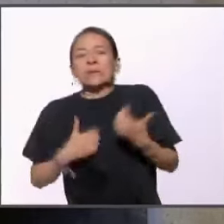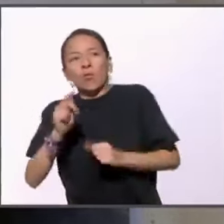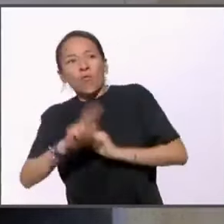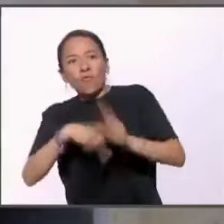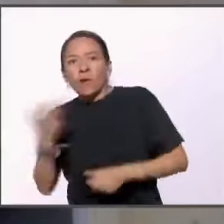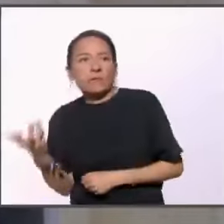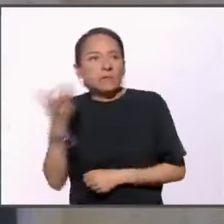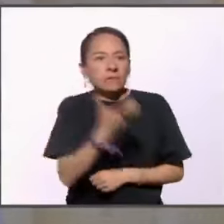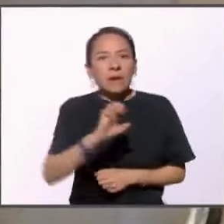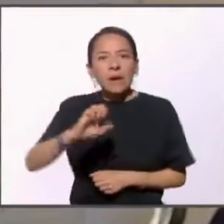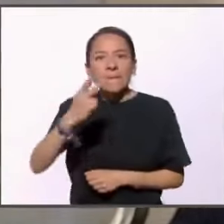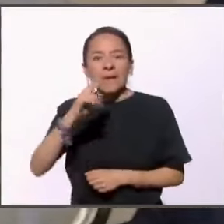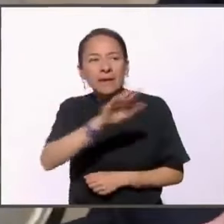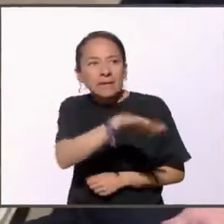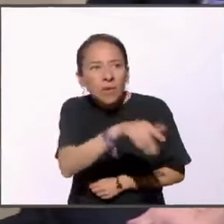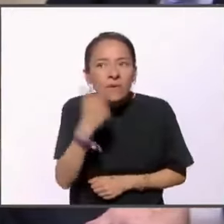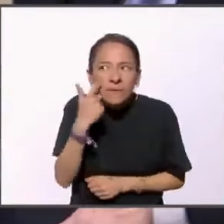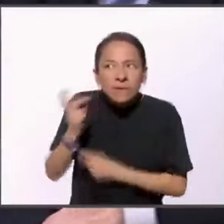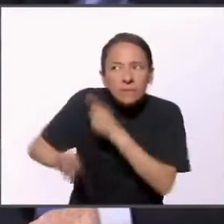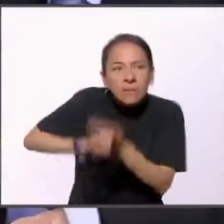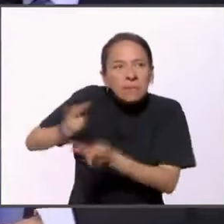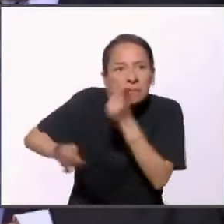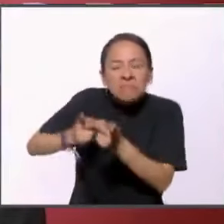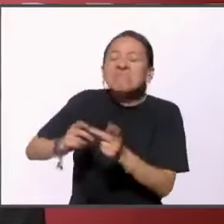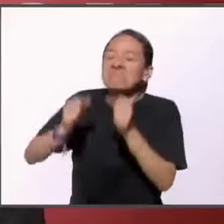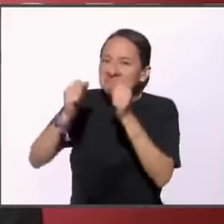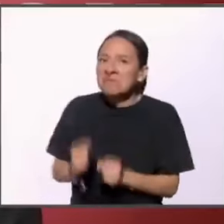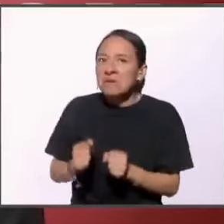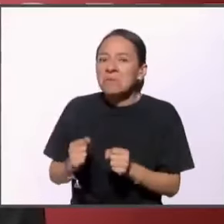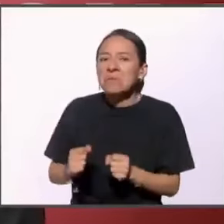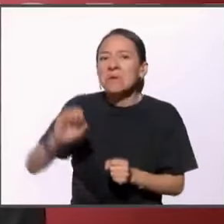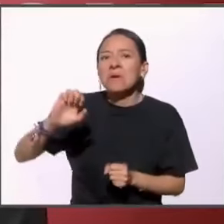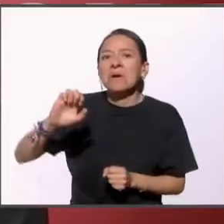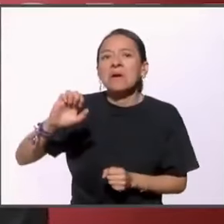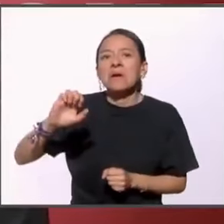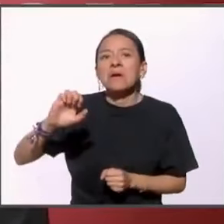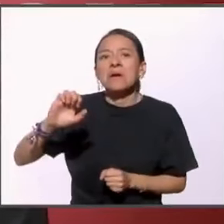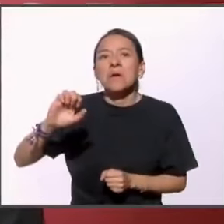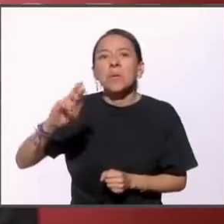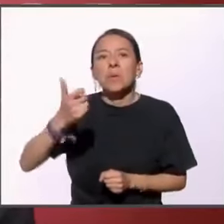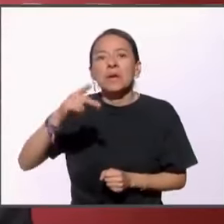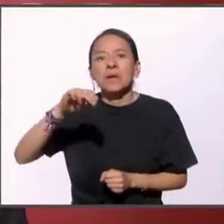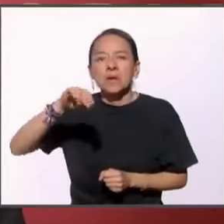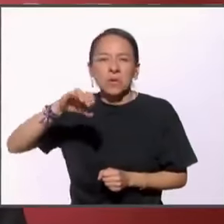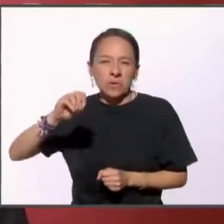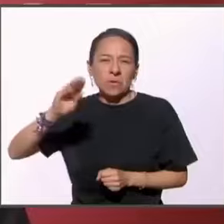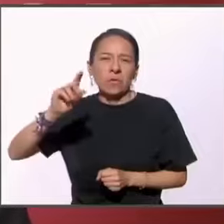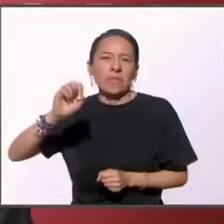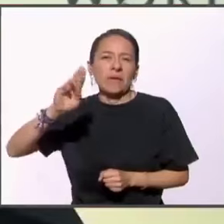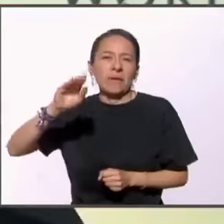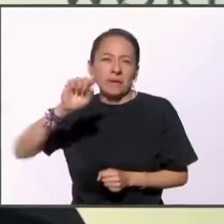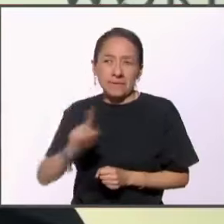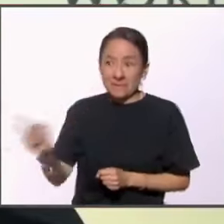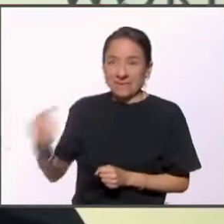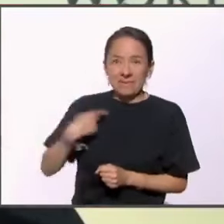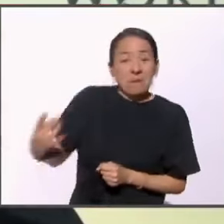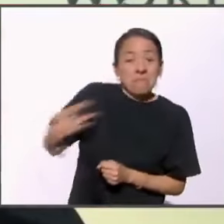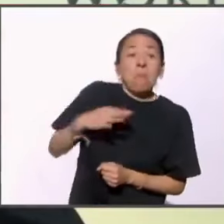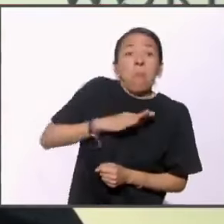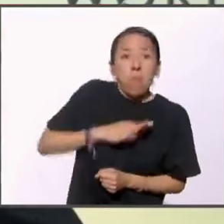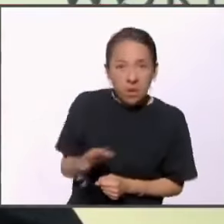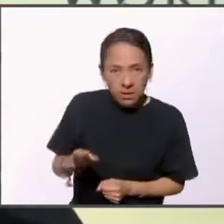contaban con sondeos según los cuales me ganaría el comediante Eugenio Derbez, reveló el presidente. El